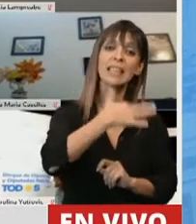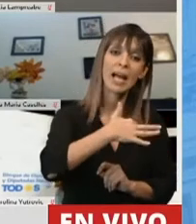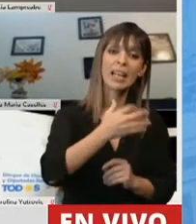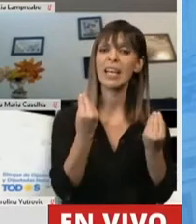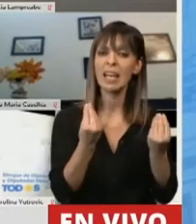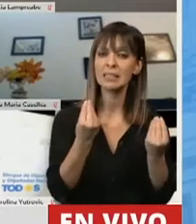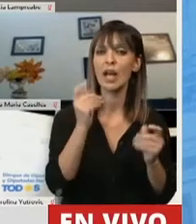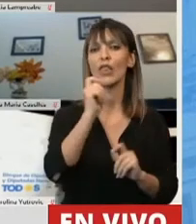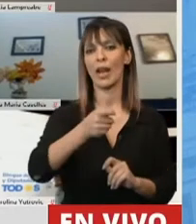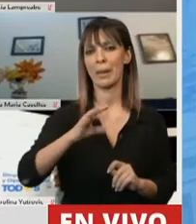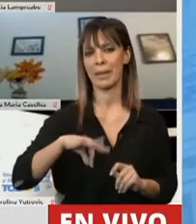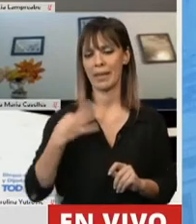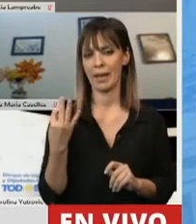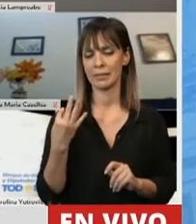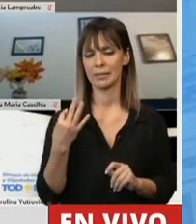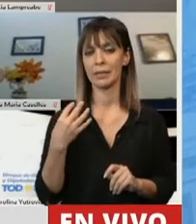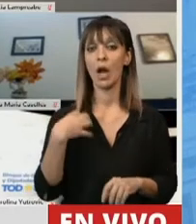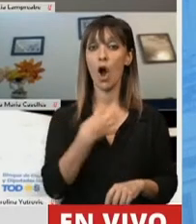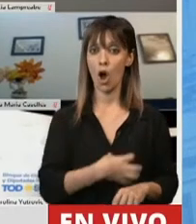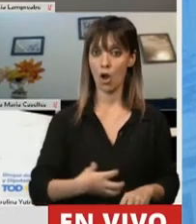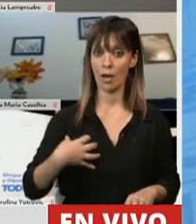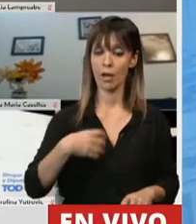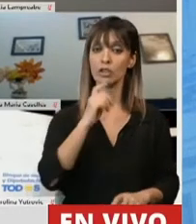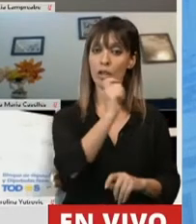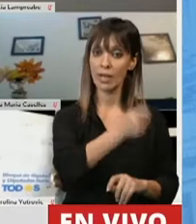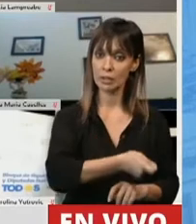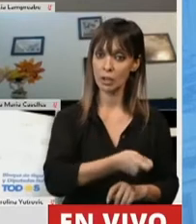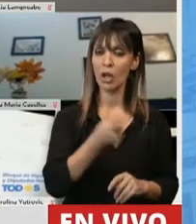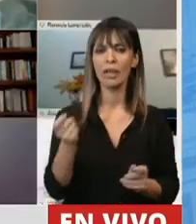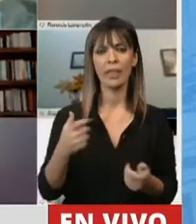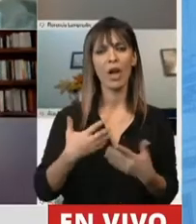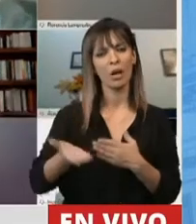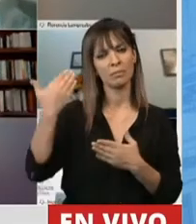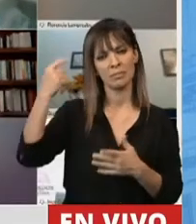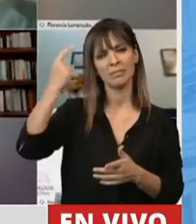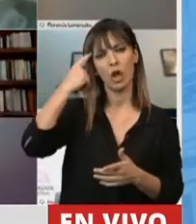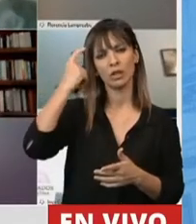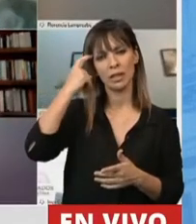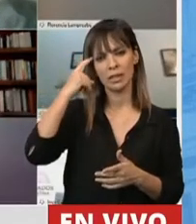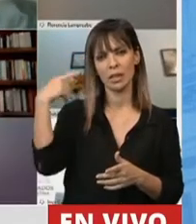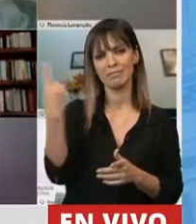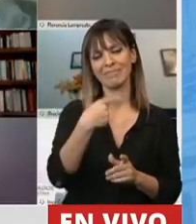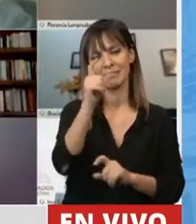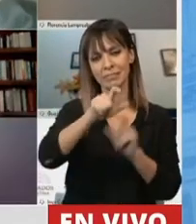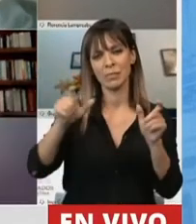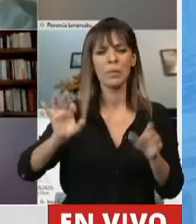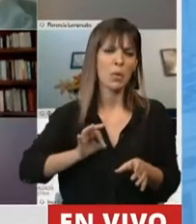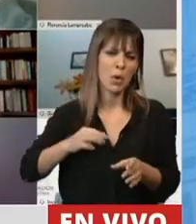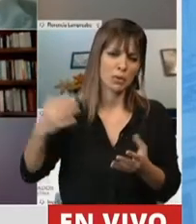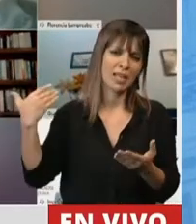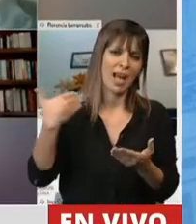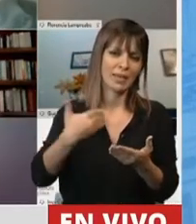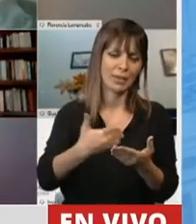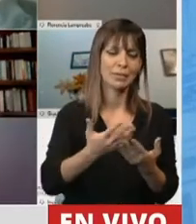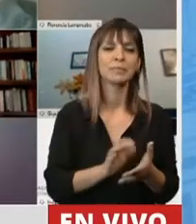donar vida. La donación de órganos nos ha invitado a la concientización a muchos argentinos durante muchos